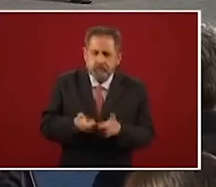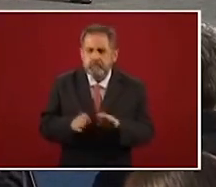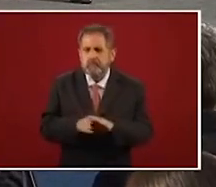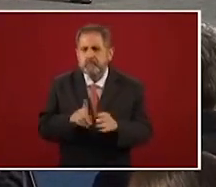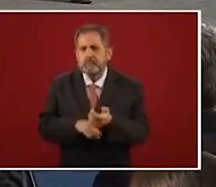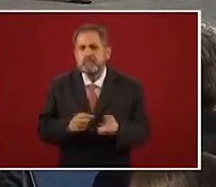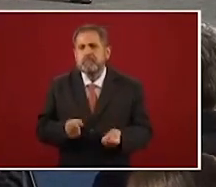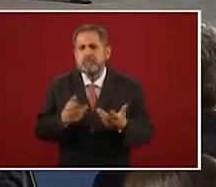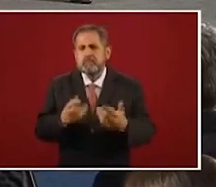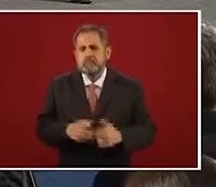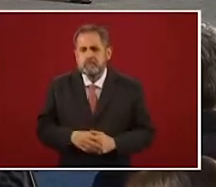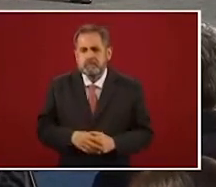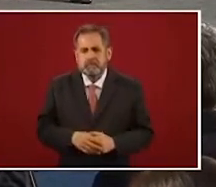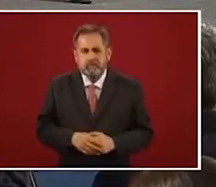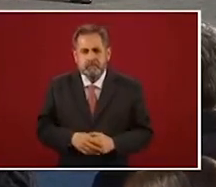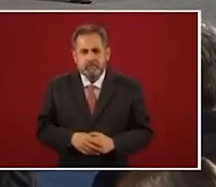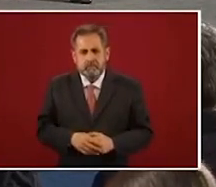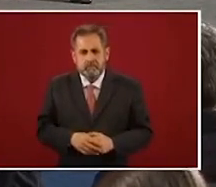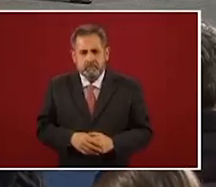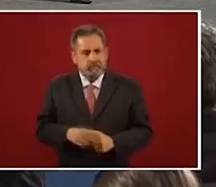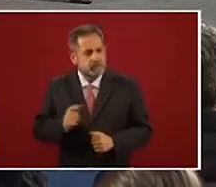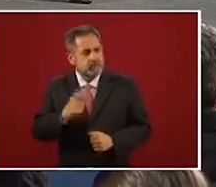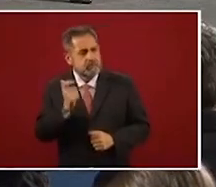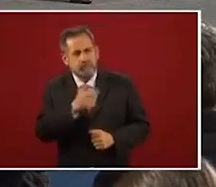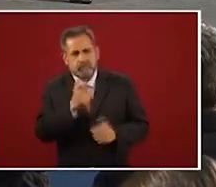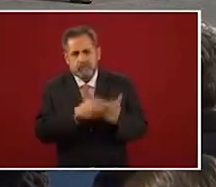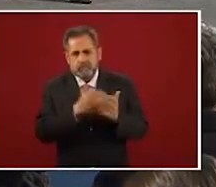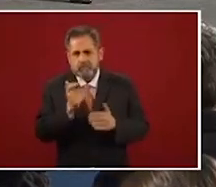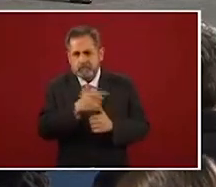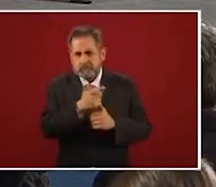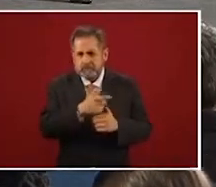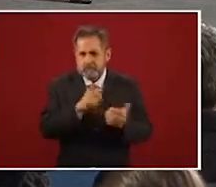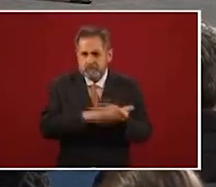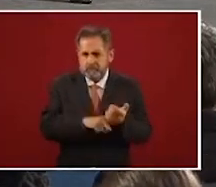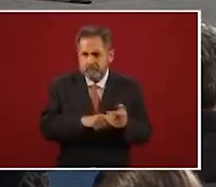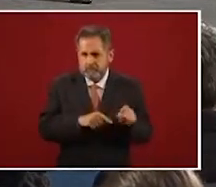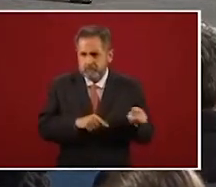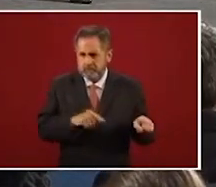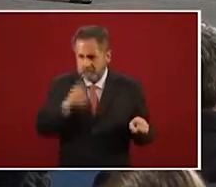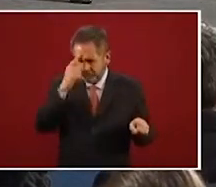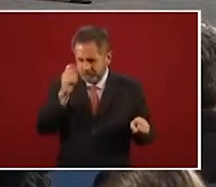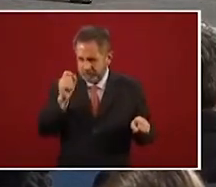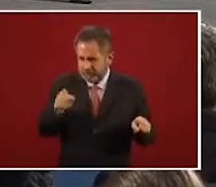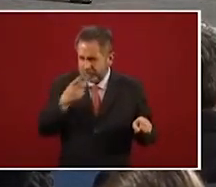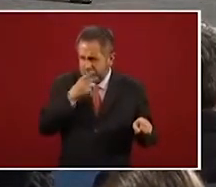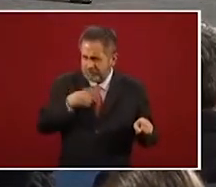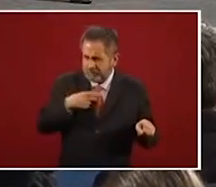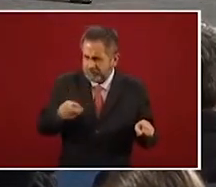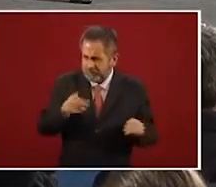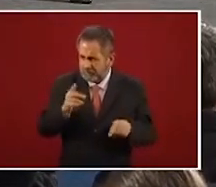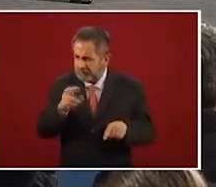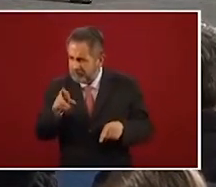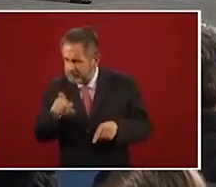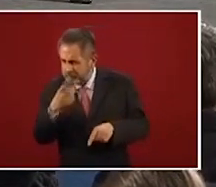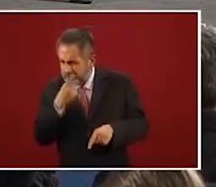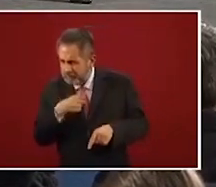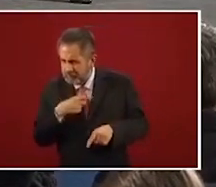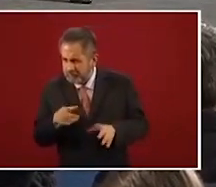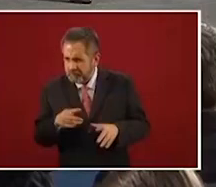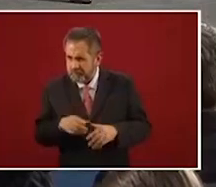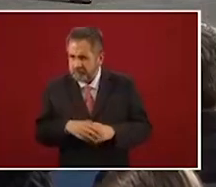público por la cuota, en algún caso. No sé si fue usted, doctor.